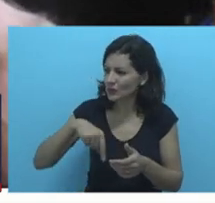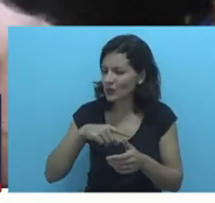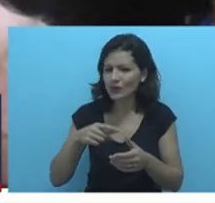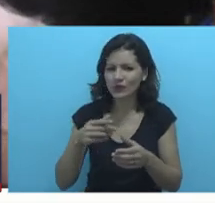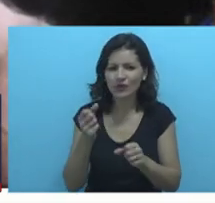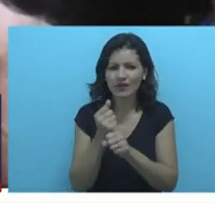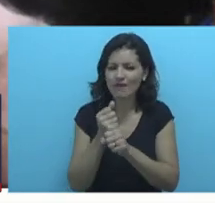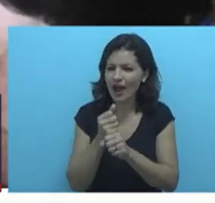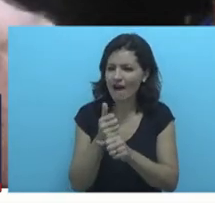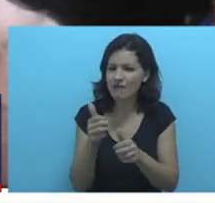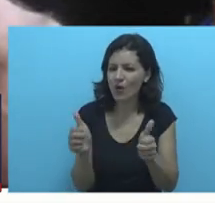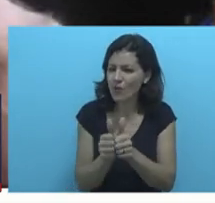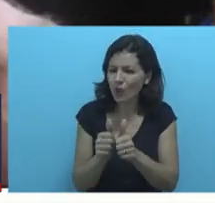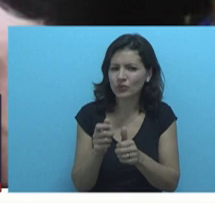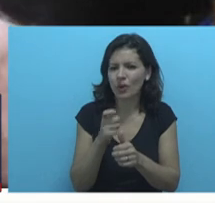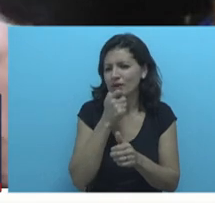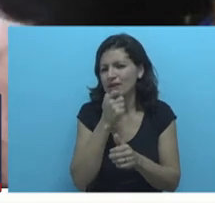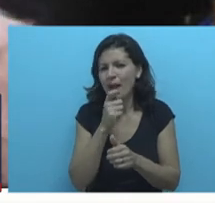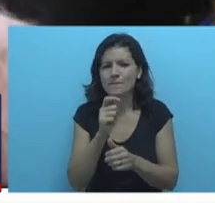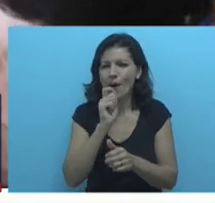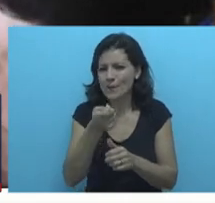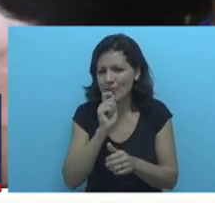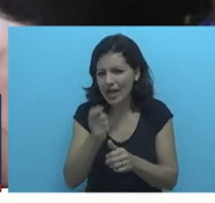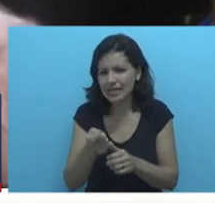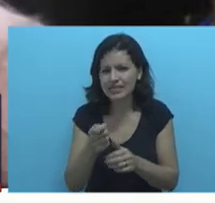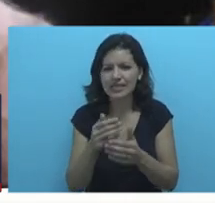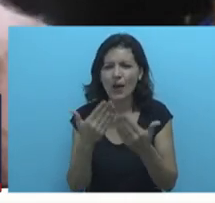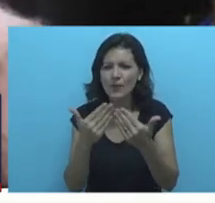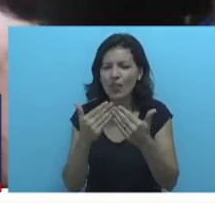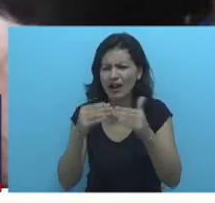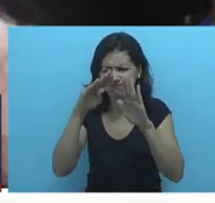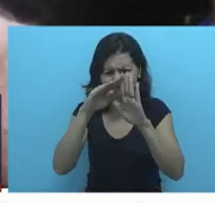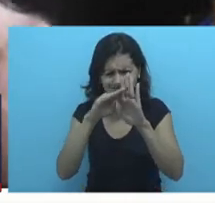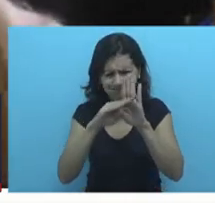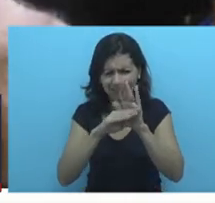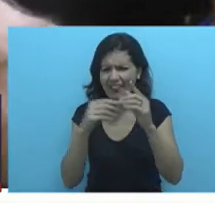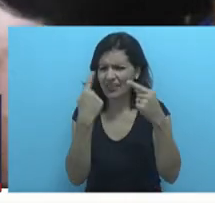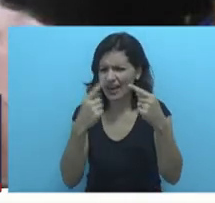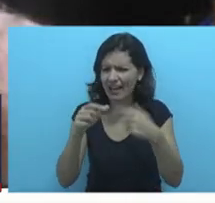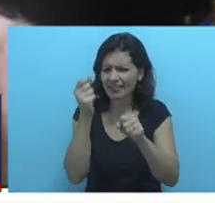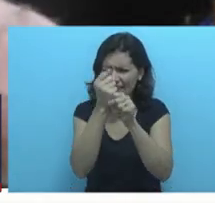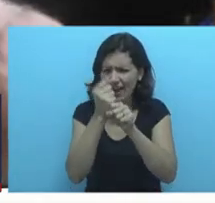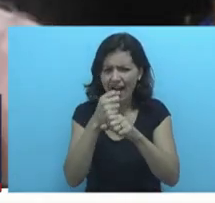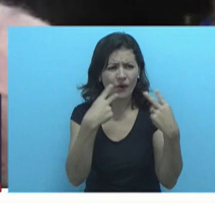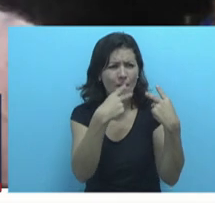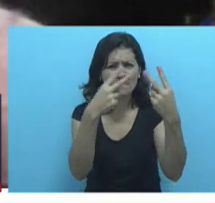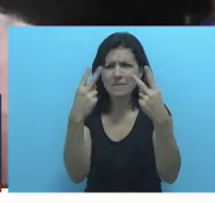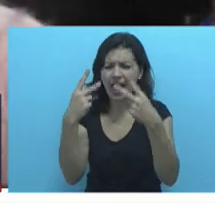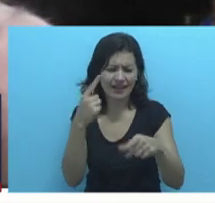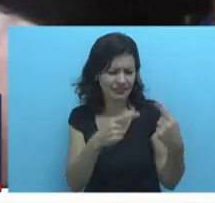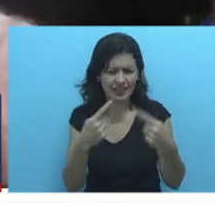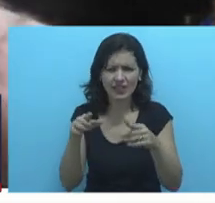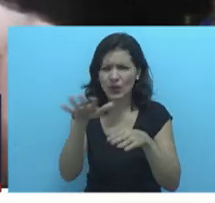de prensa sabemos lo que nos costaba armar las coberturas de su agenda, que era interminable e intensa. Siempre sumando un lugar